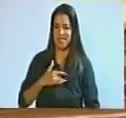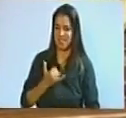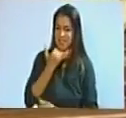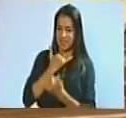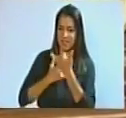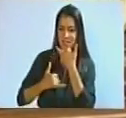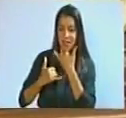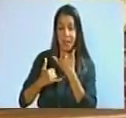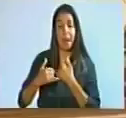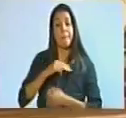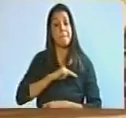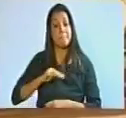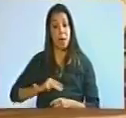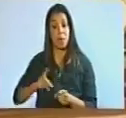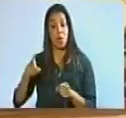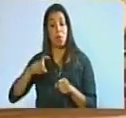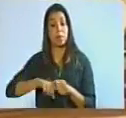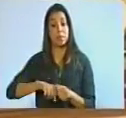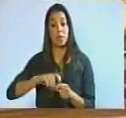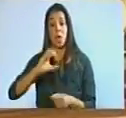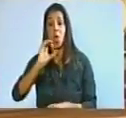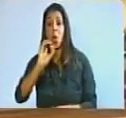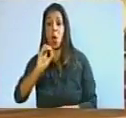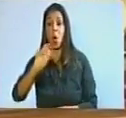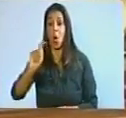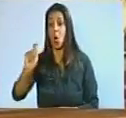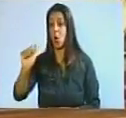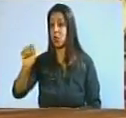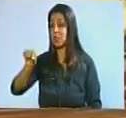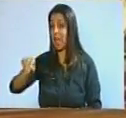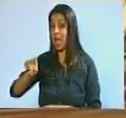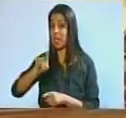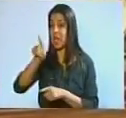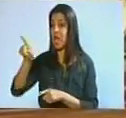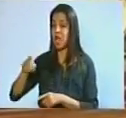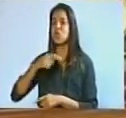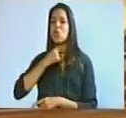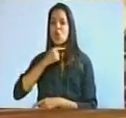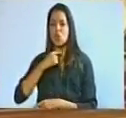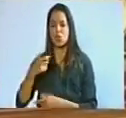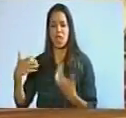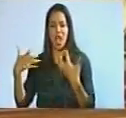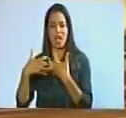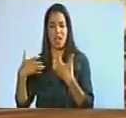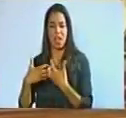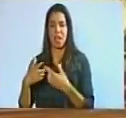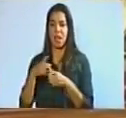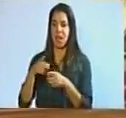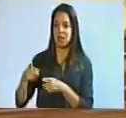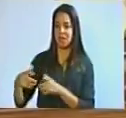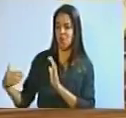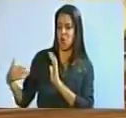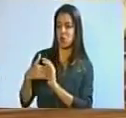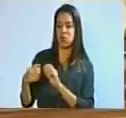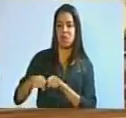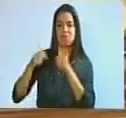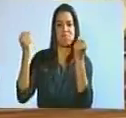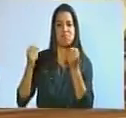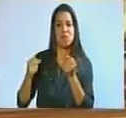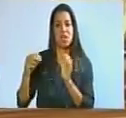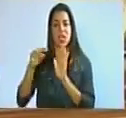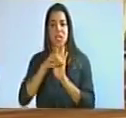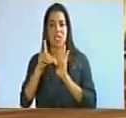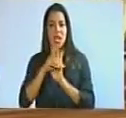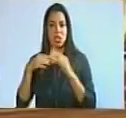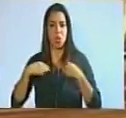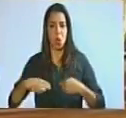países miembros de la OTAN que tienen políticas belicistas, de arremetida, de violaciones masivas a los